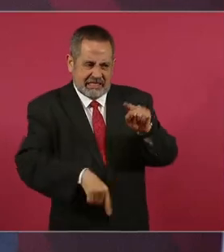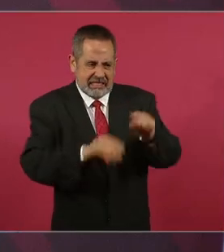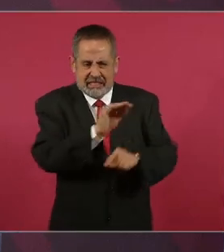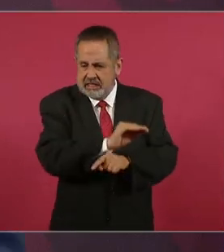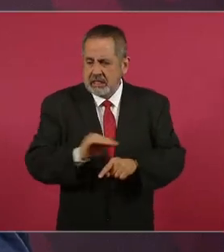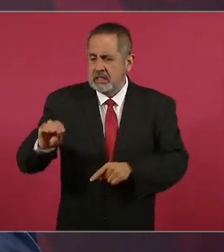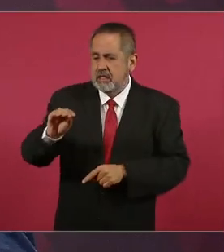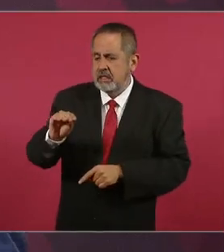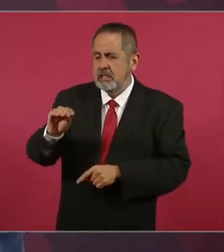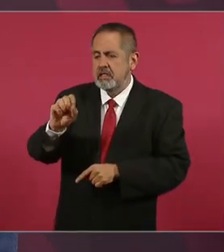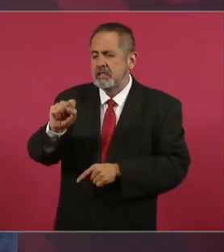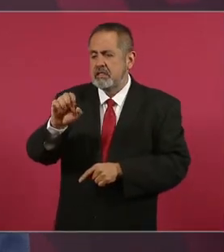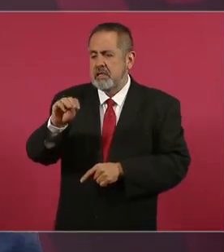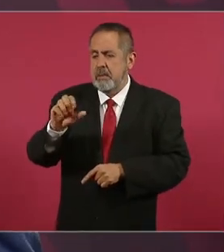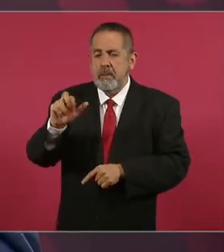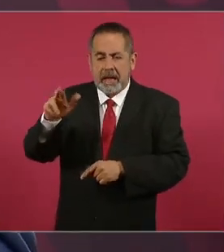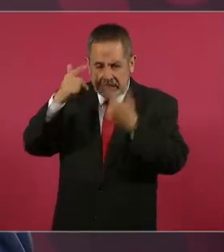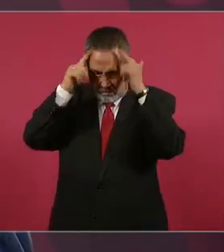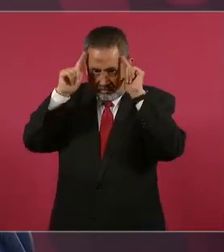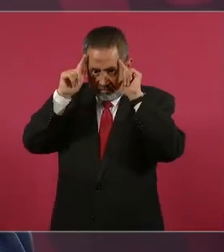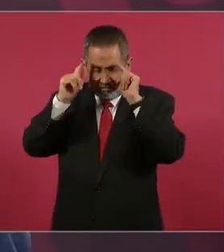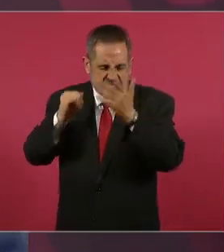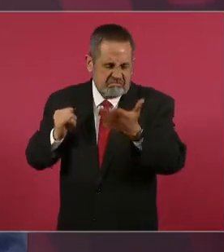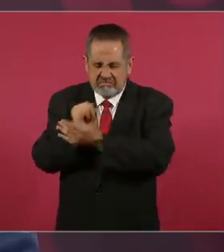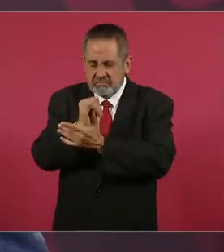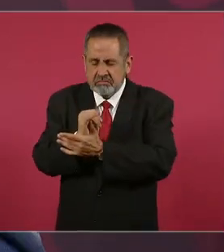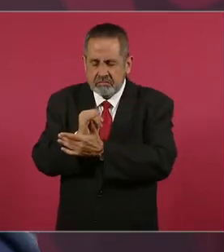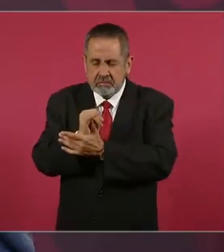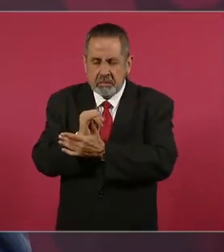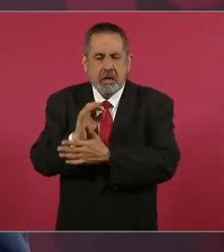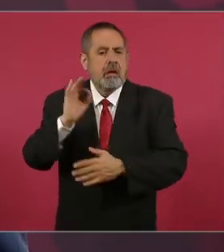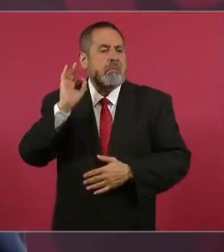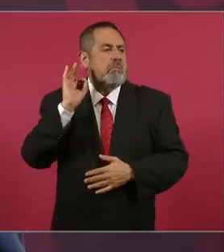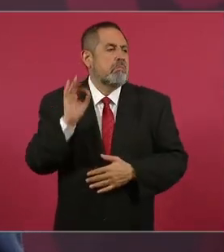Y fue muy buena la decisión,